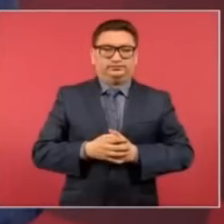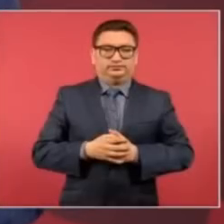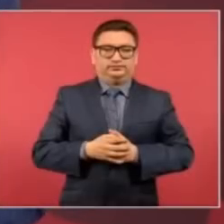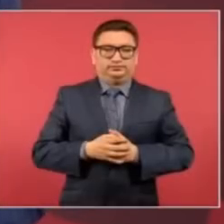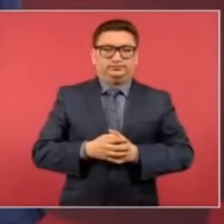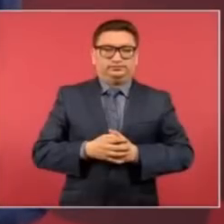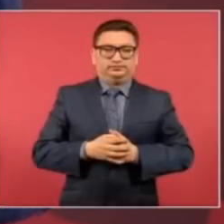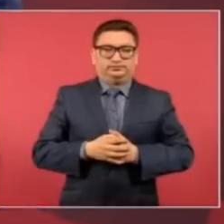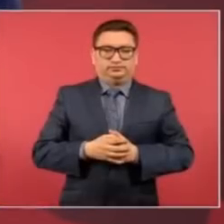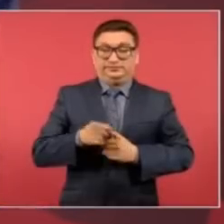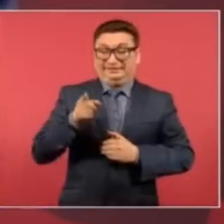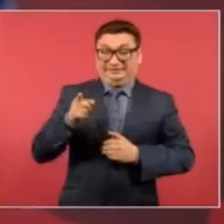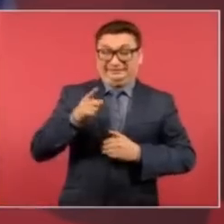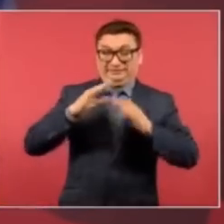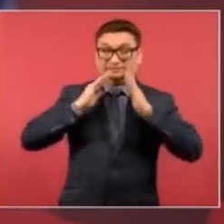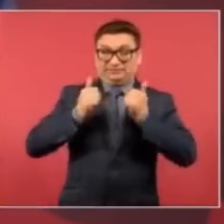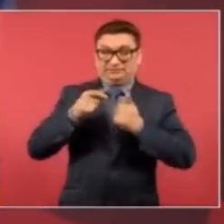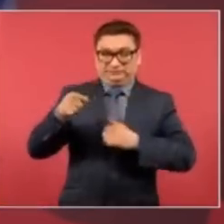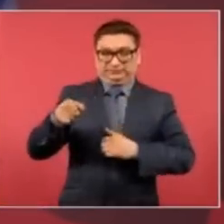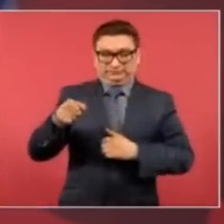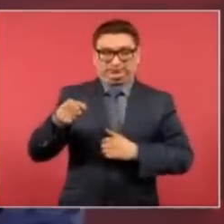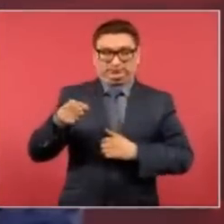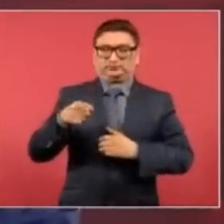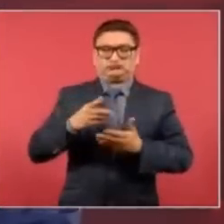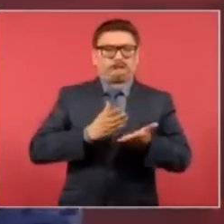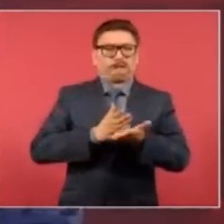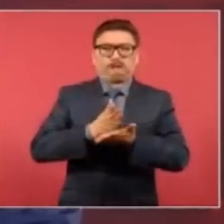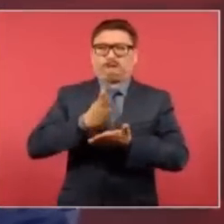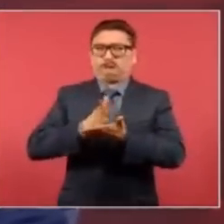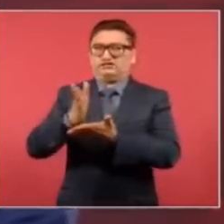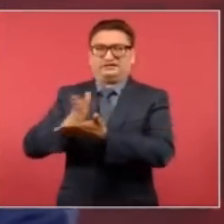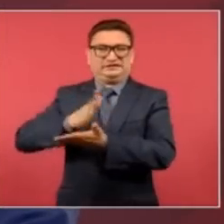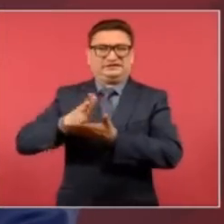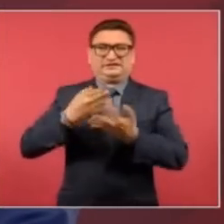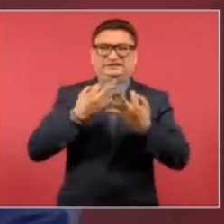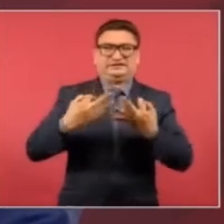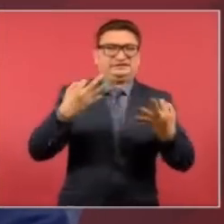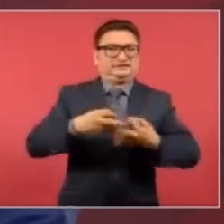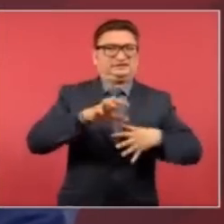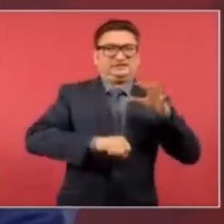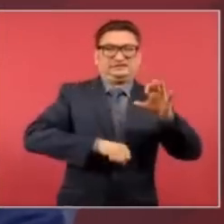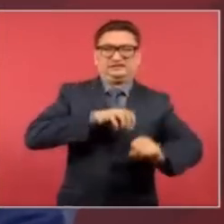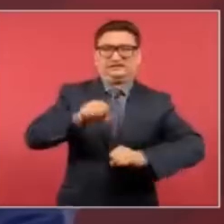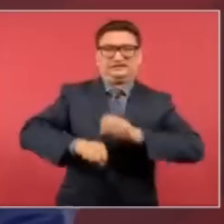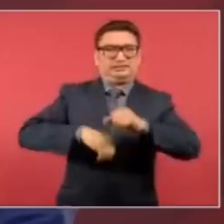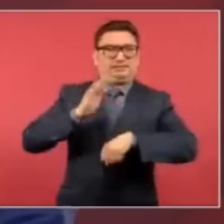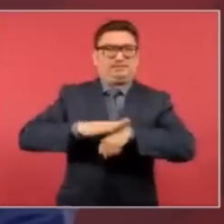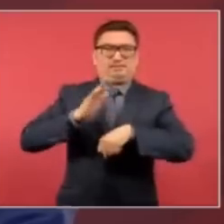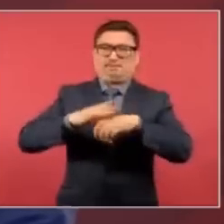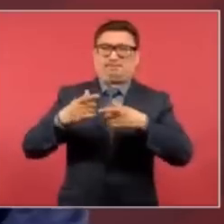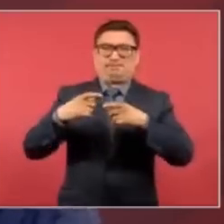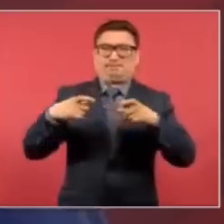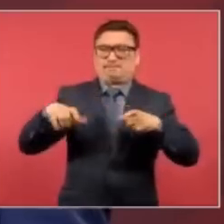los mexicanos. Así que no hay nada de qué preocuparnos. Hoy en la conferencia el presidente les da